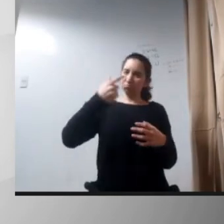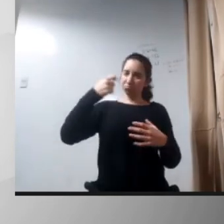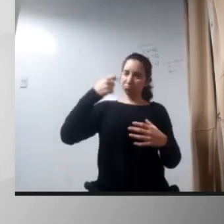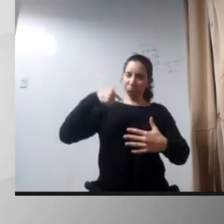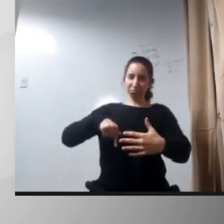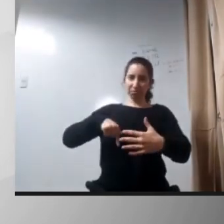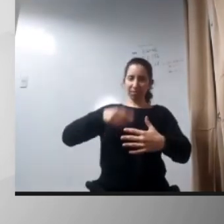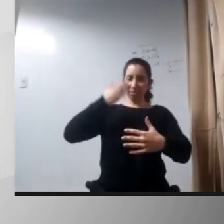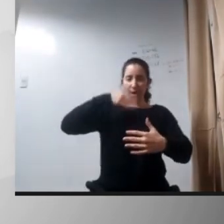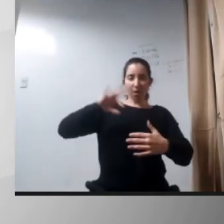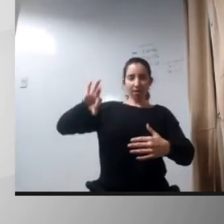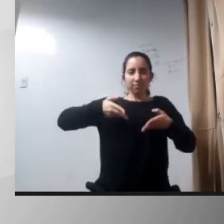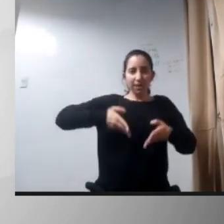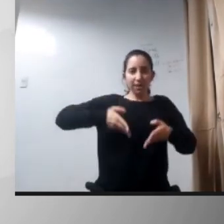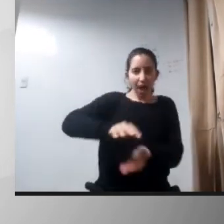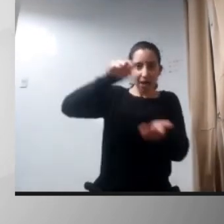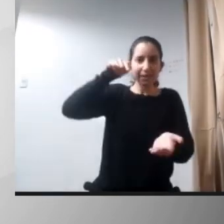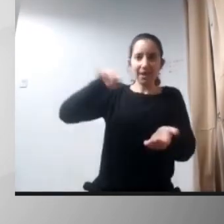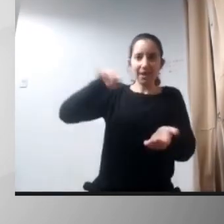esa persona, por supuesto,